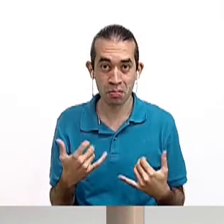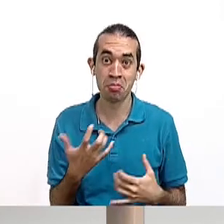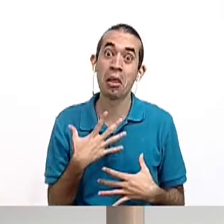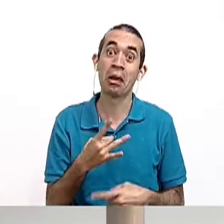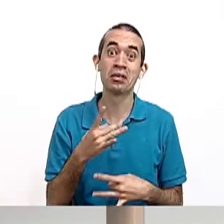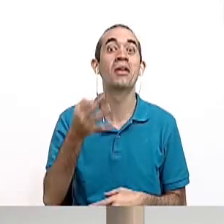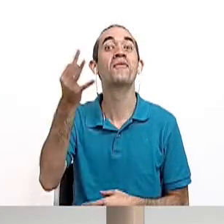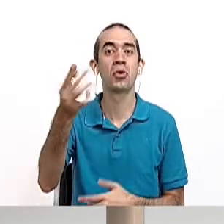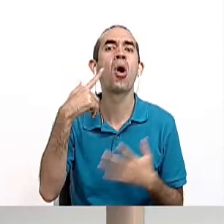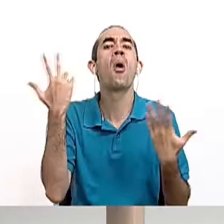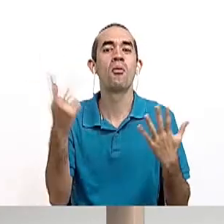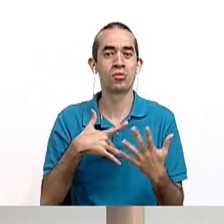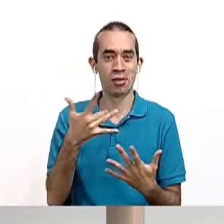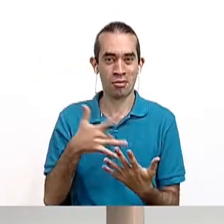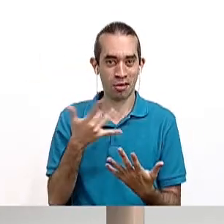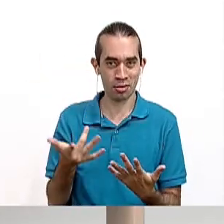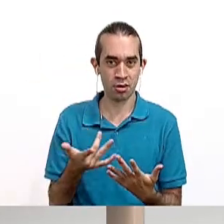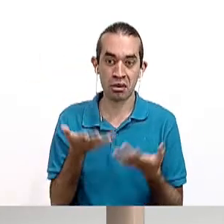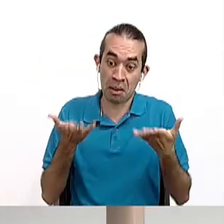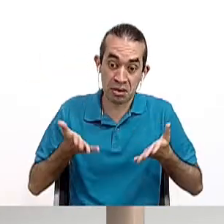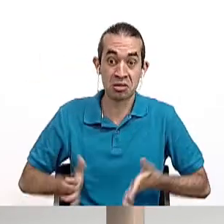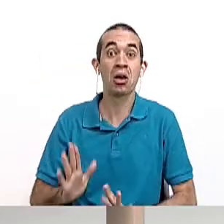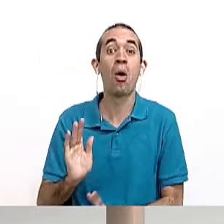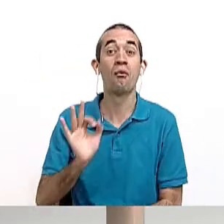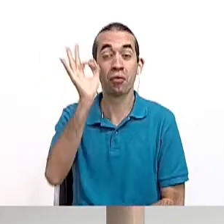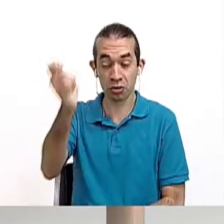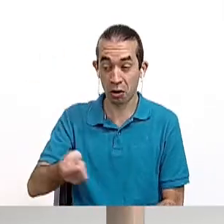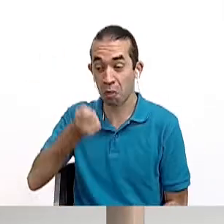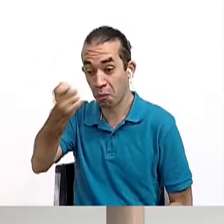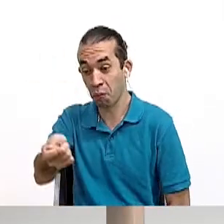O compartirlo hasta con sus hijos, quizá.